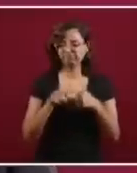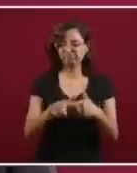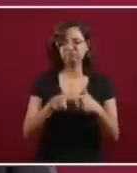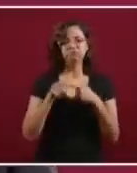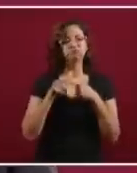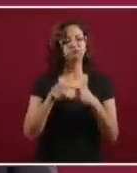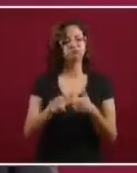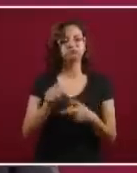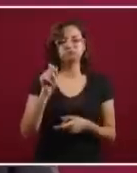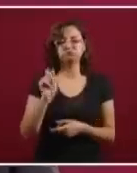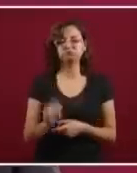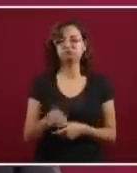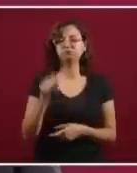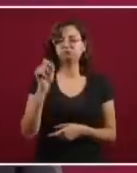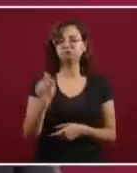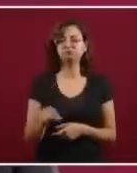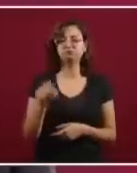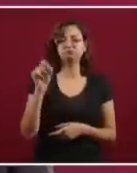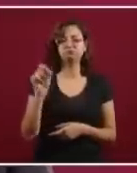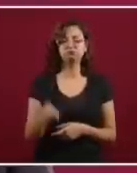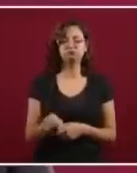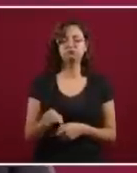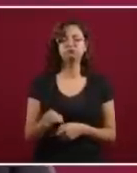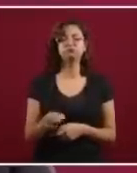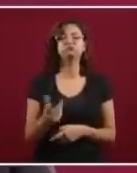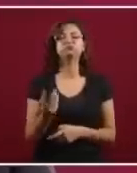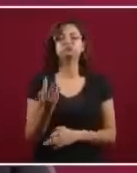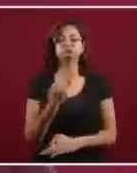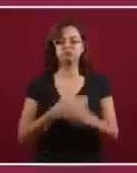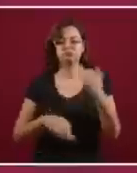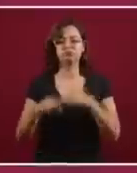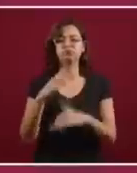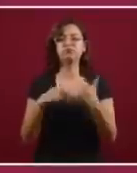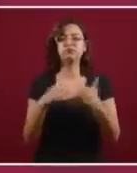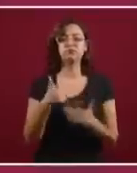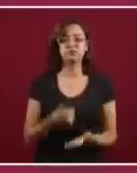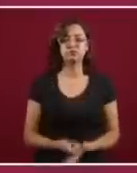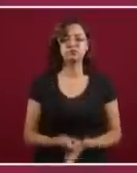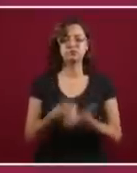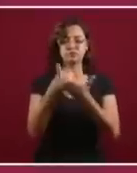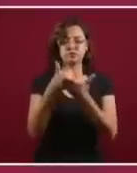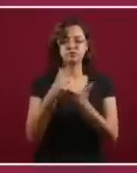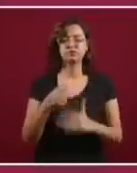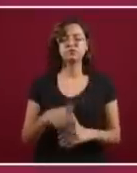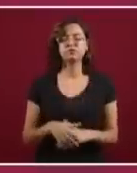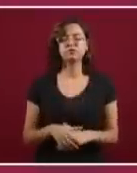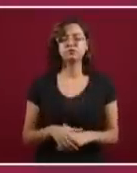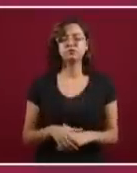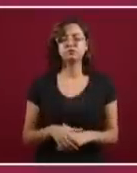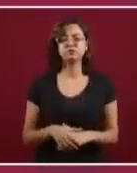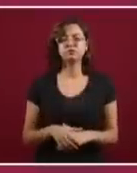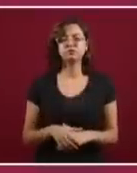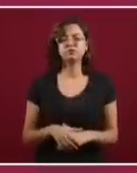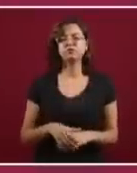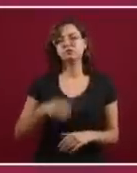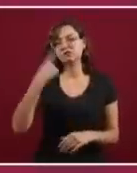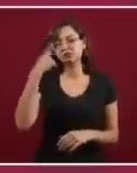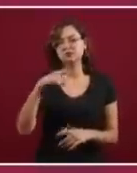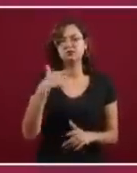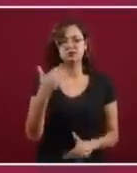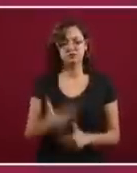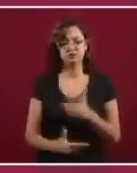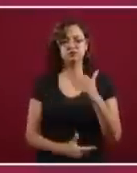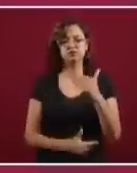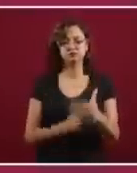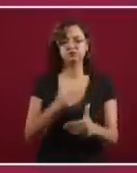renglón y que todos ayudemos para avanzar en